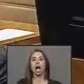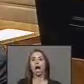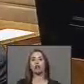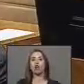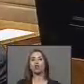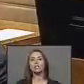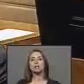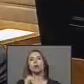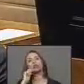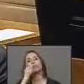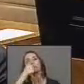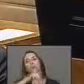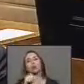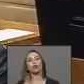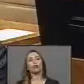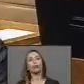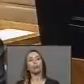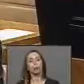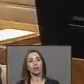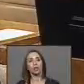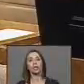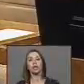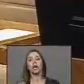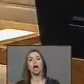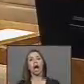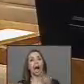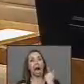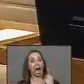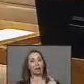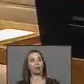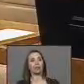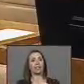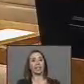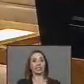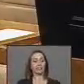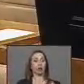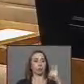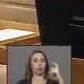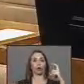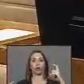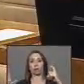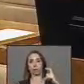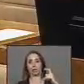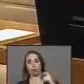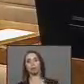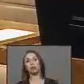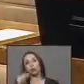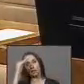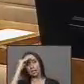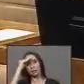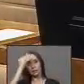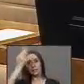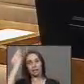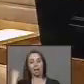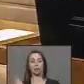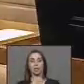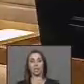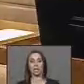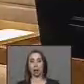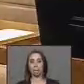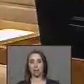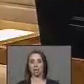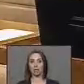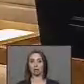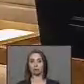más exiguos que los aportes personales, pero cuando pueden ser varios, y la experiencia de las últimas campañas lo demostró,